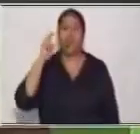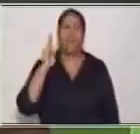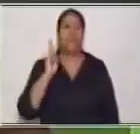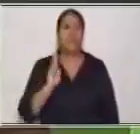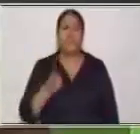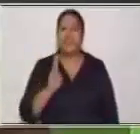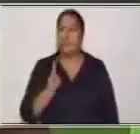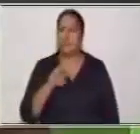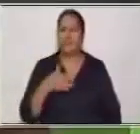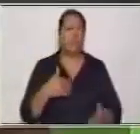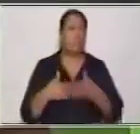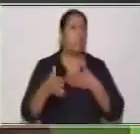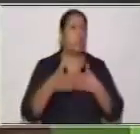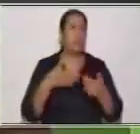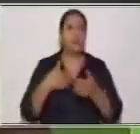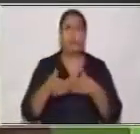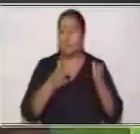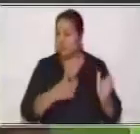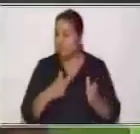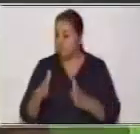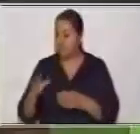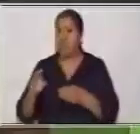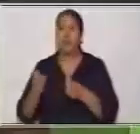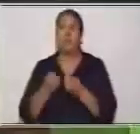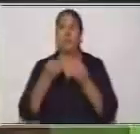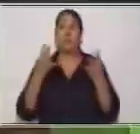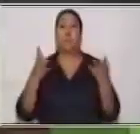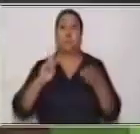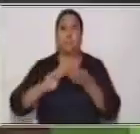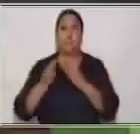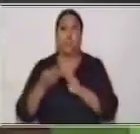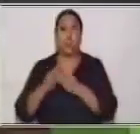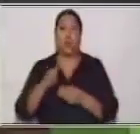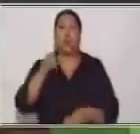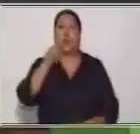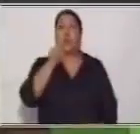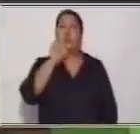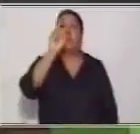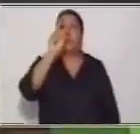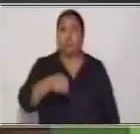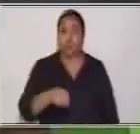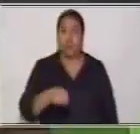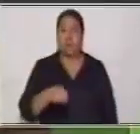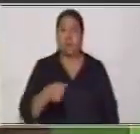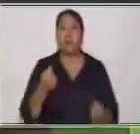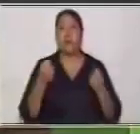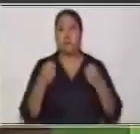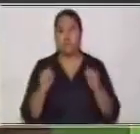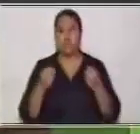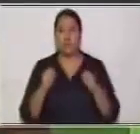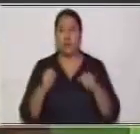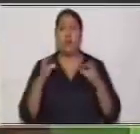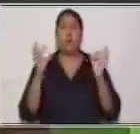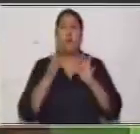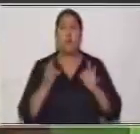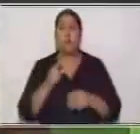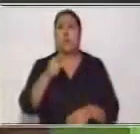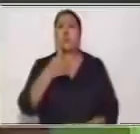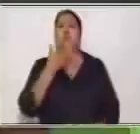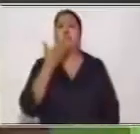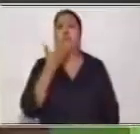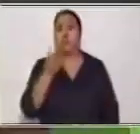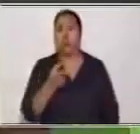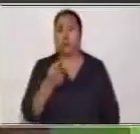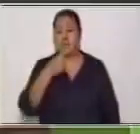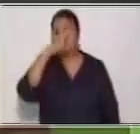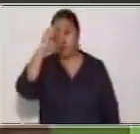en cualquier proceso matemático, usted tiene que llevarlo a la forma que usted se le facilite más. Trabajar a veces